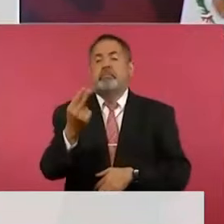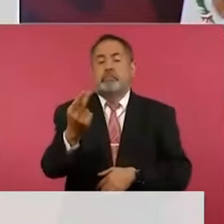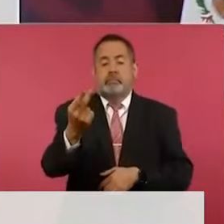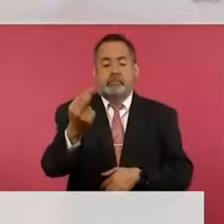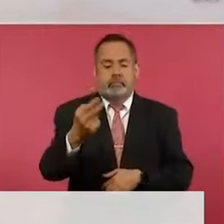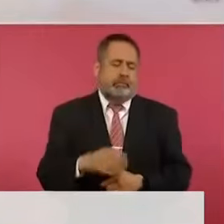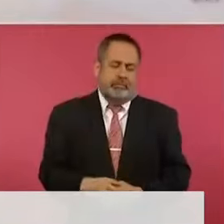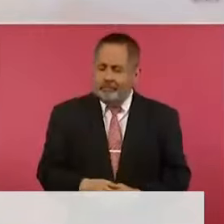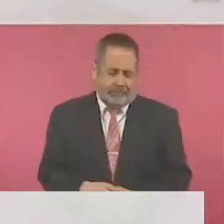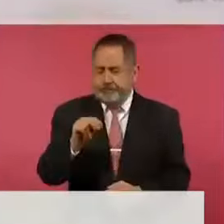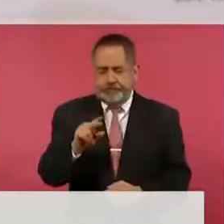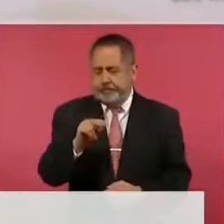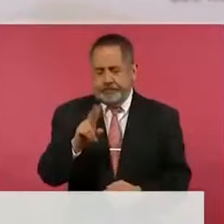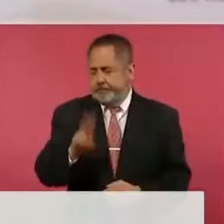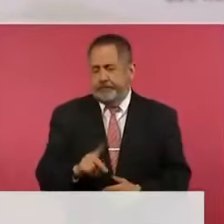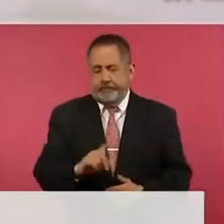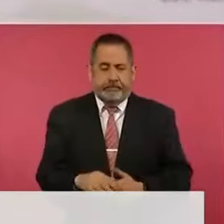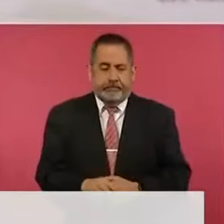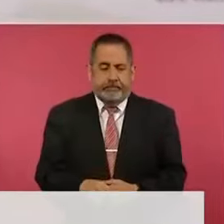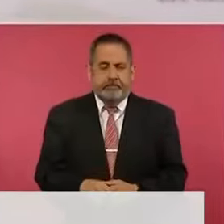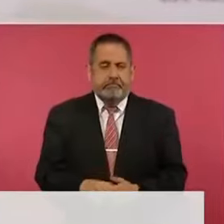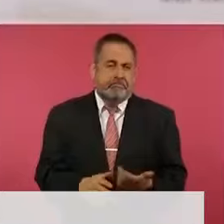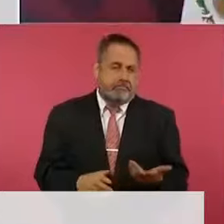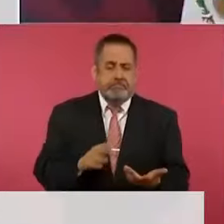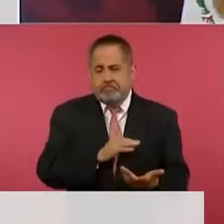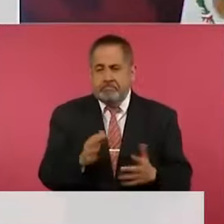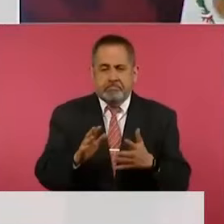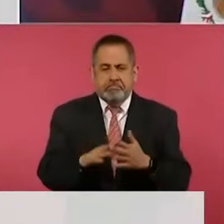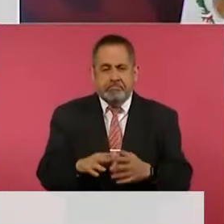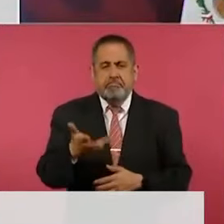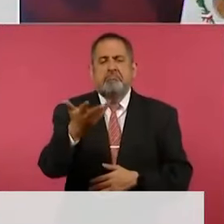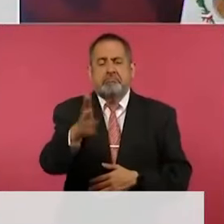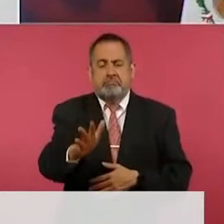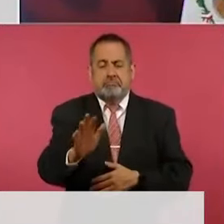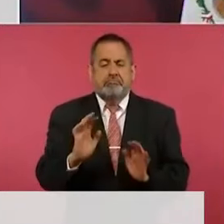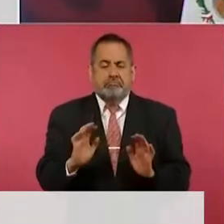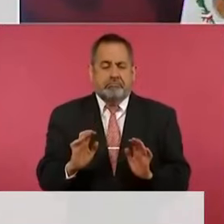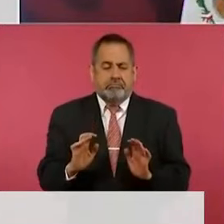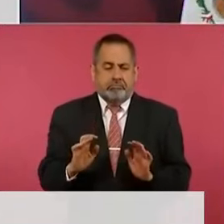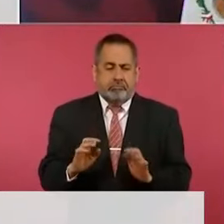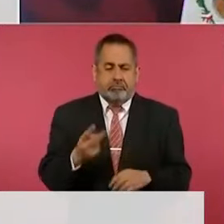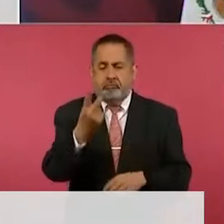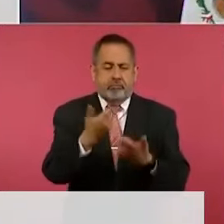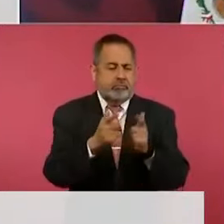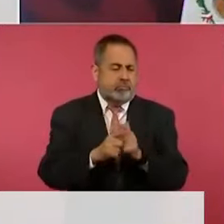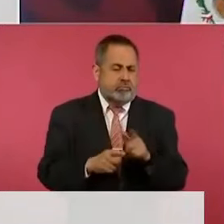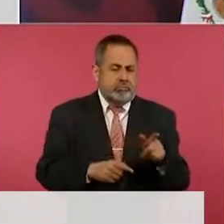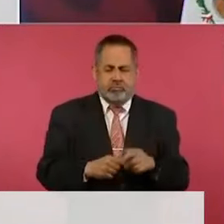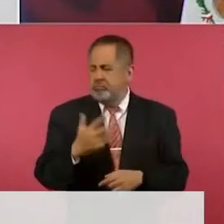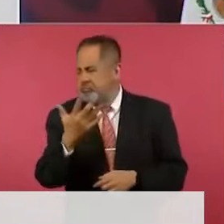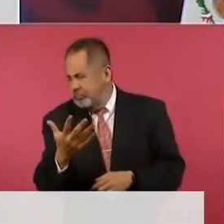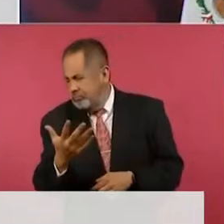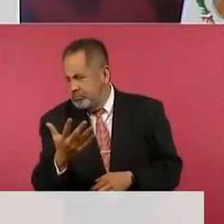25, que no es cierto. Pues deben de ser como 10 en dos grupos. No,